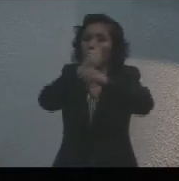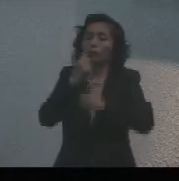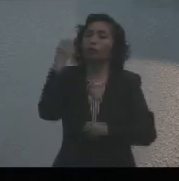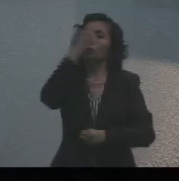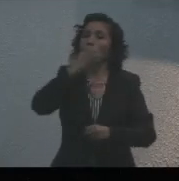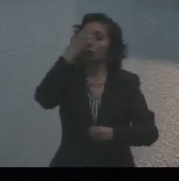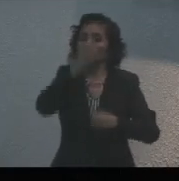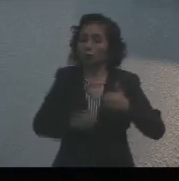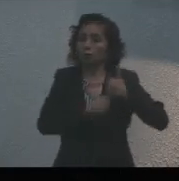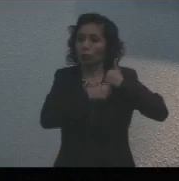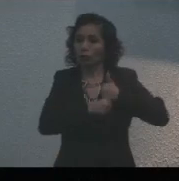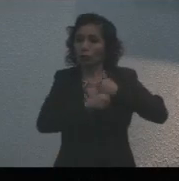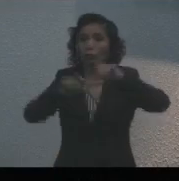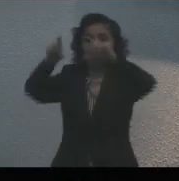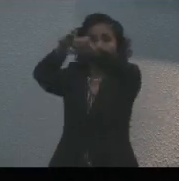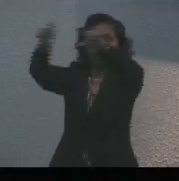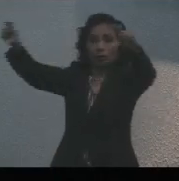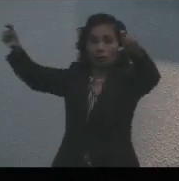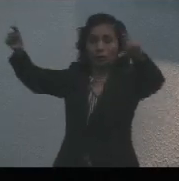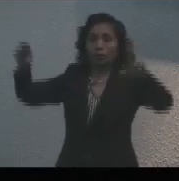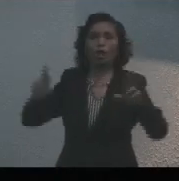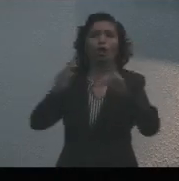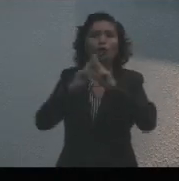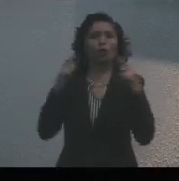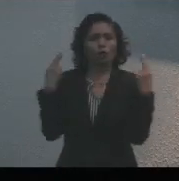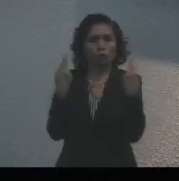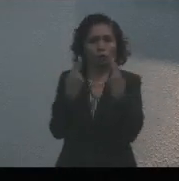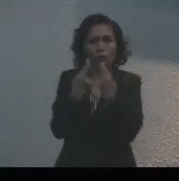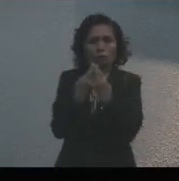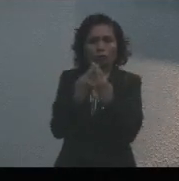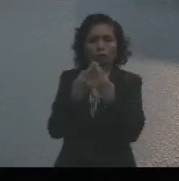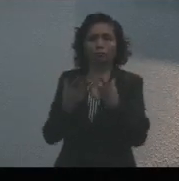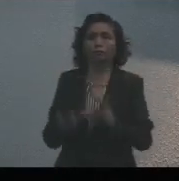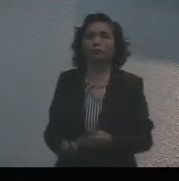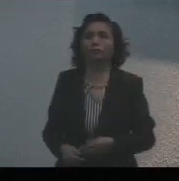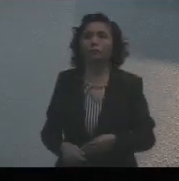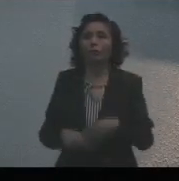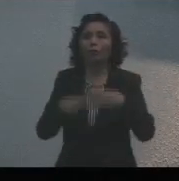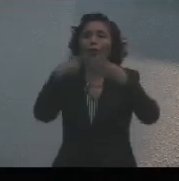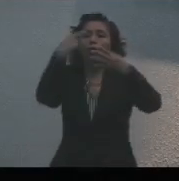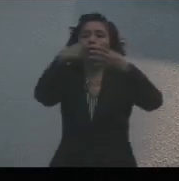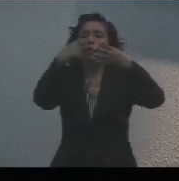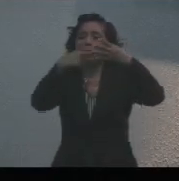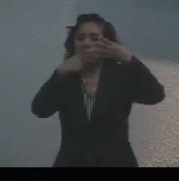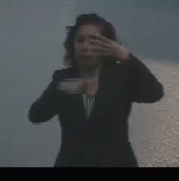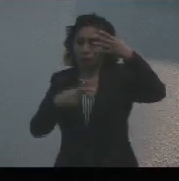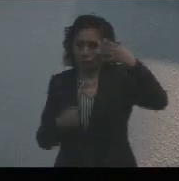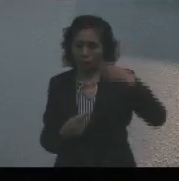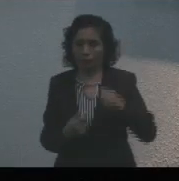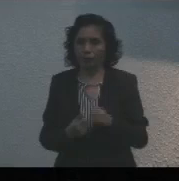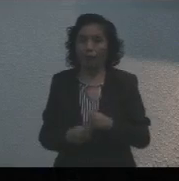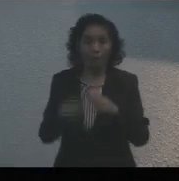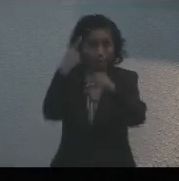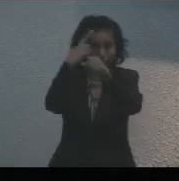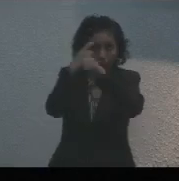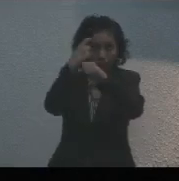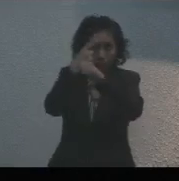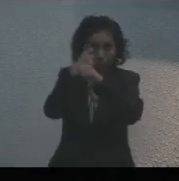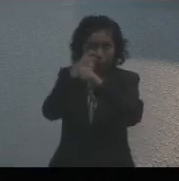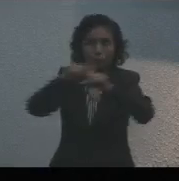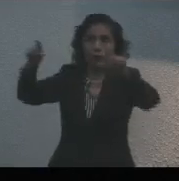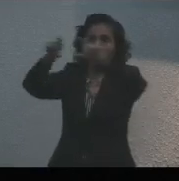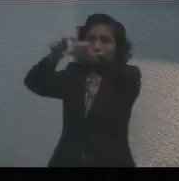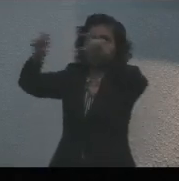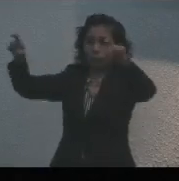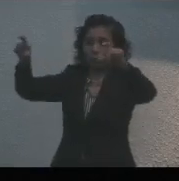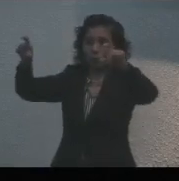Militar, deberá realizarse en sesión solemne. Artículos transitorios. Primero. El presente decreto